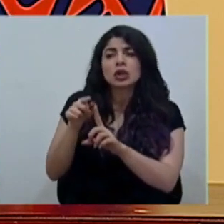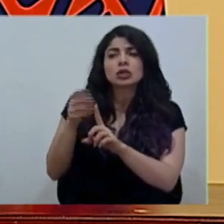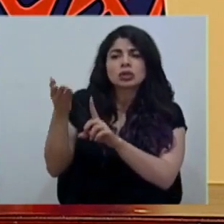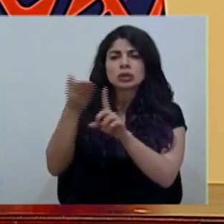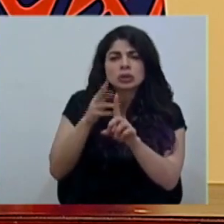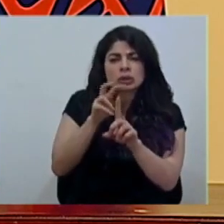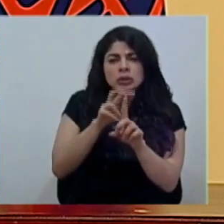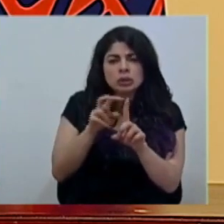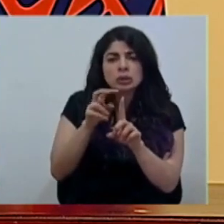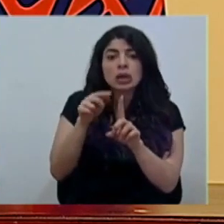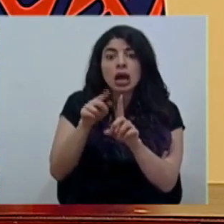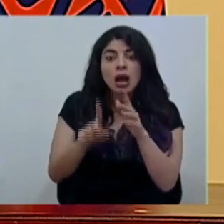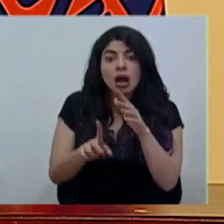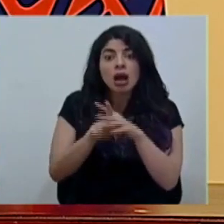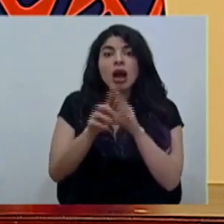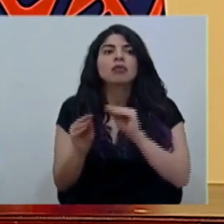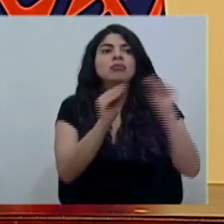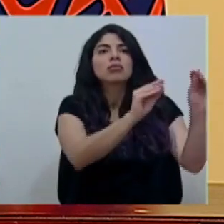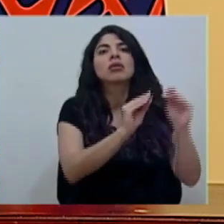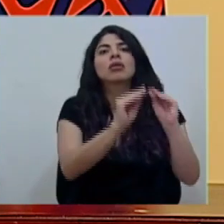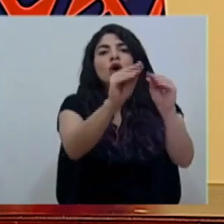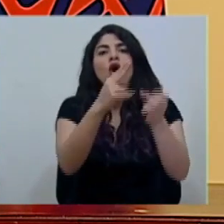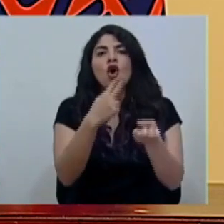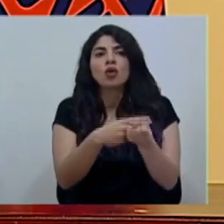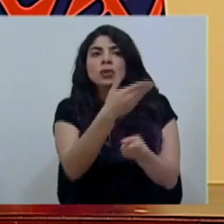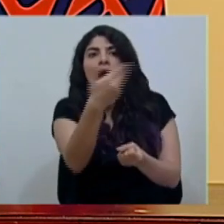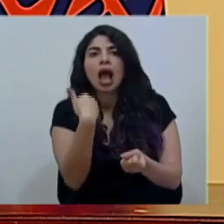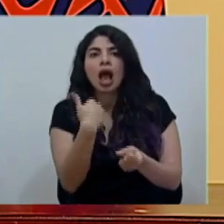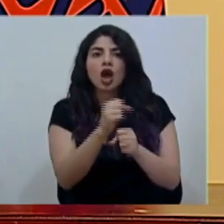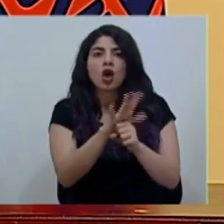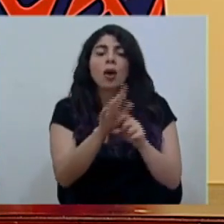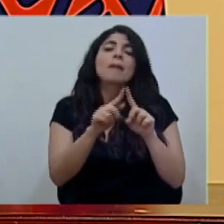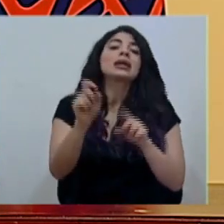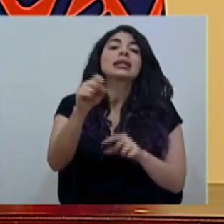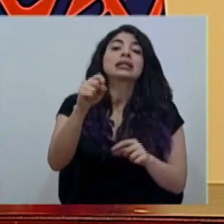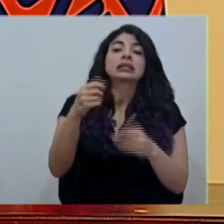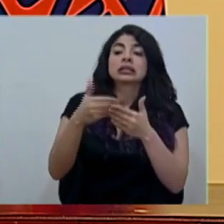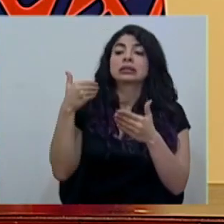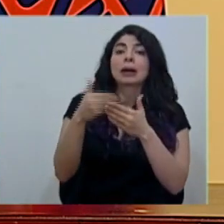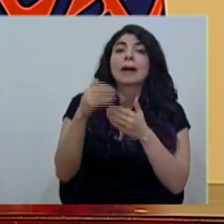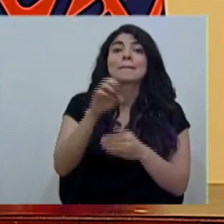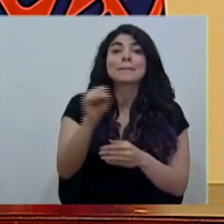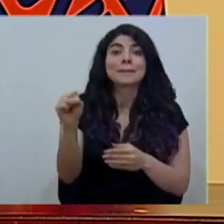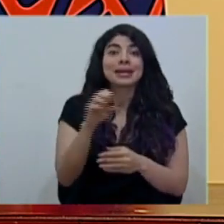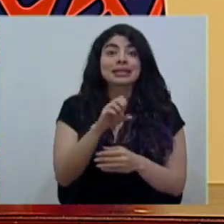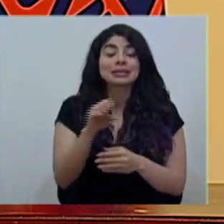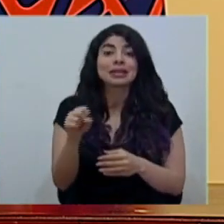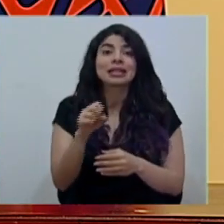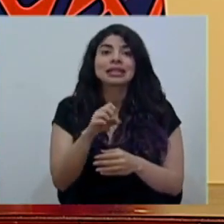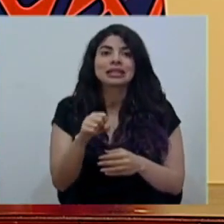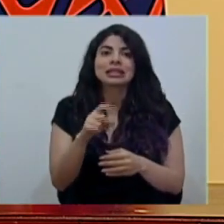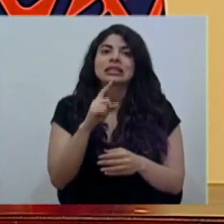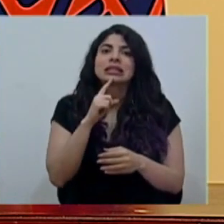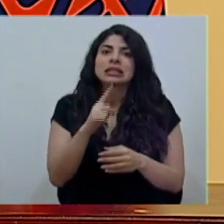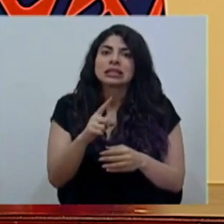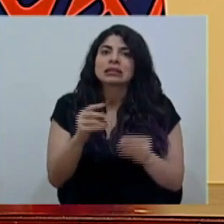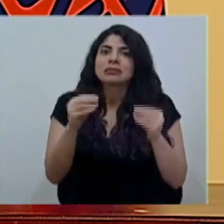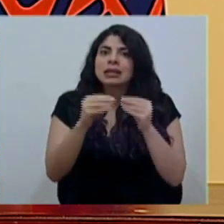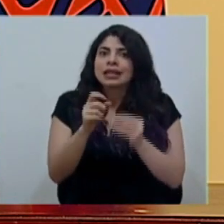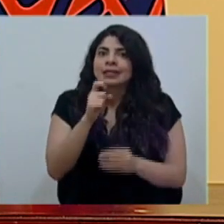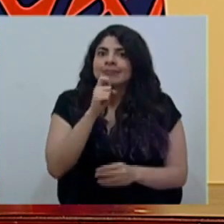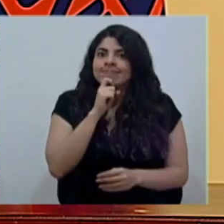tratamos de trasladarlos a los hospitales COVID. Sí podríamos decir que en los últimos meses eso realmente ha sido un poco más